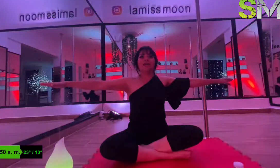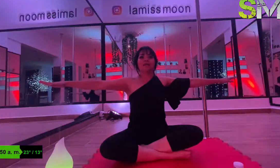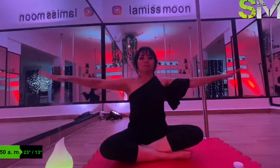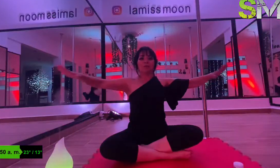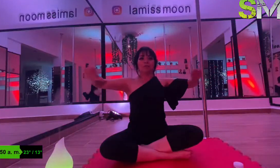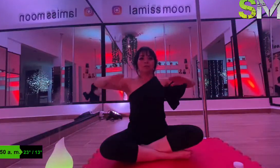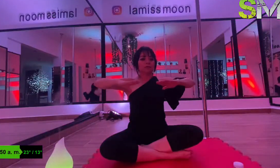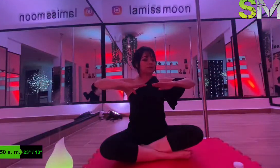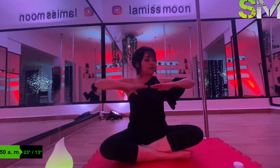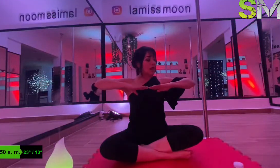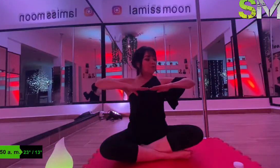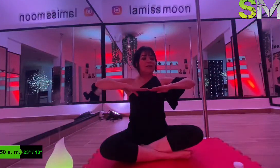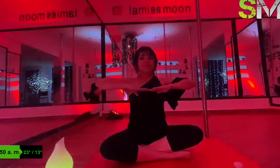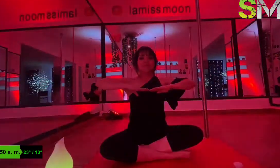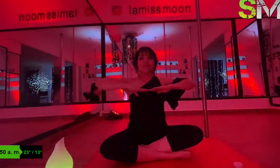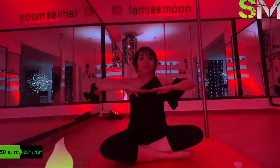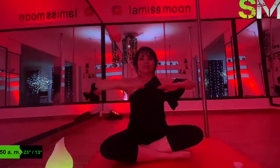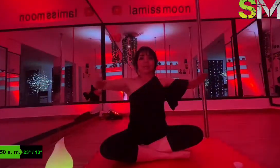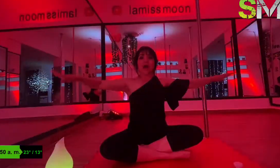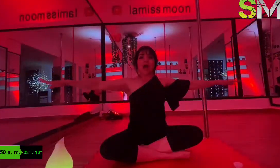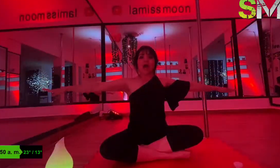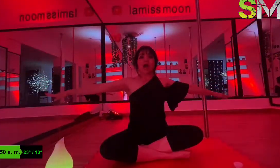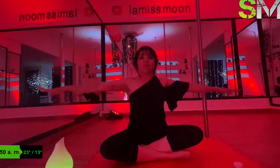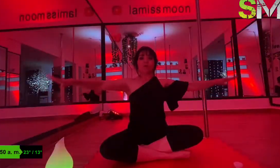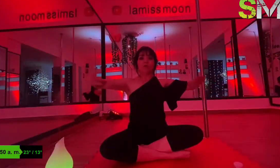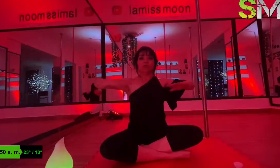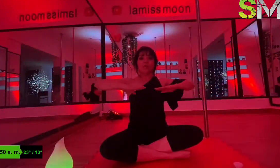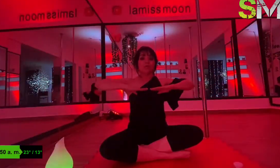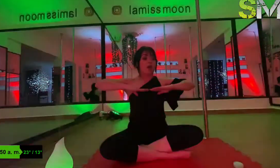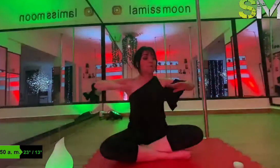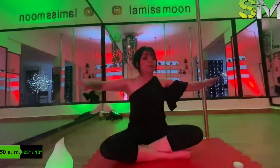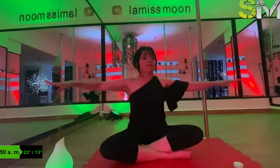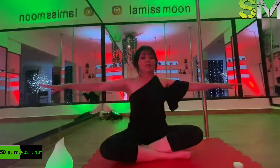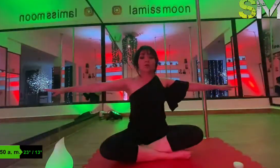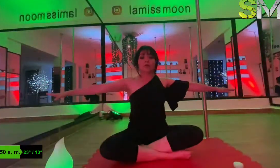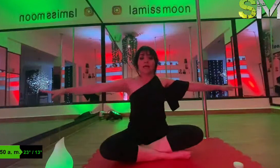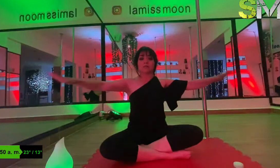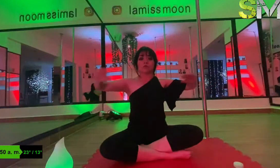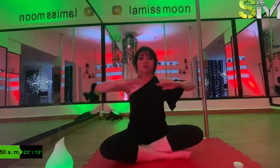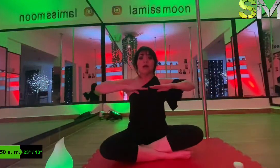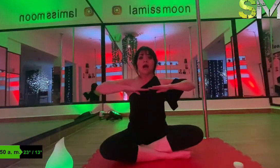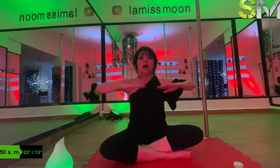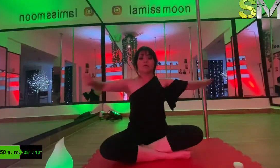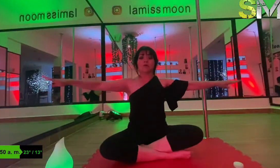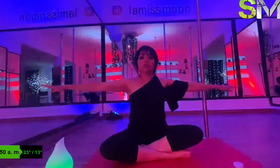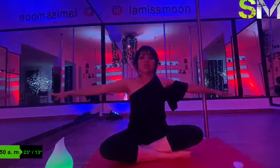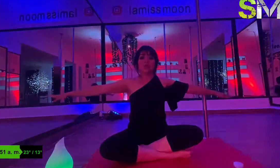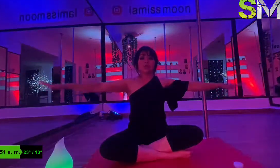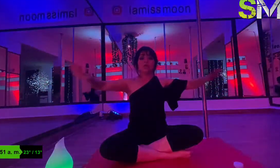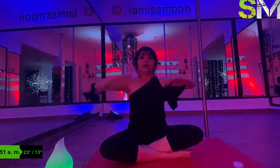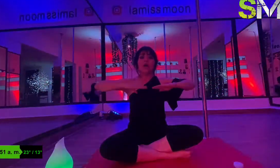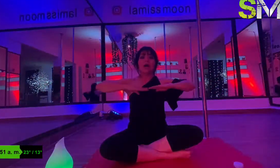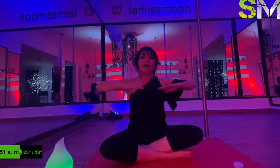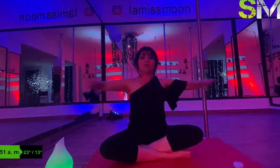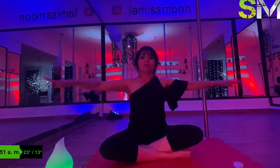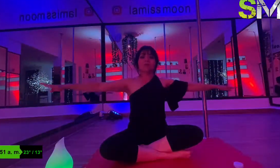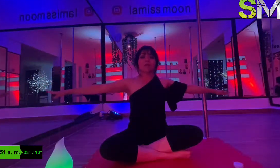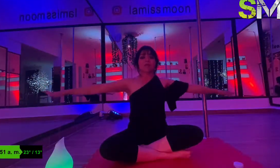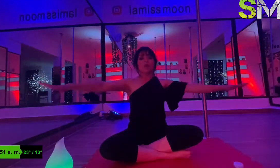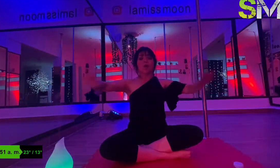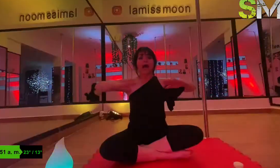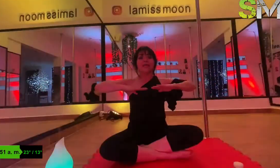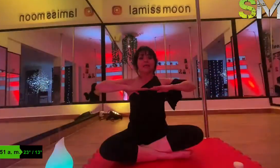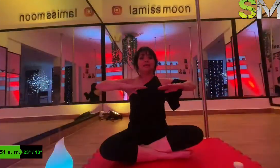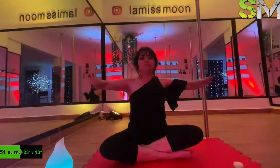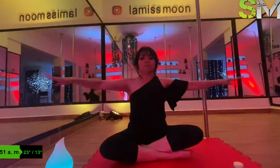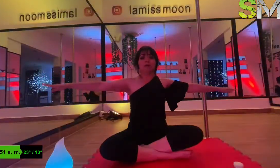¿ok? De aquí vamos a empezar a abrir y cerrar. Abro, cierro, apretando brazos. Abro, cierro, abro,